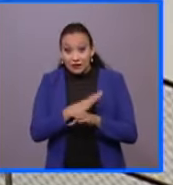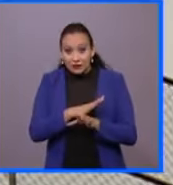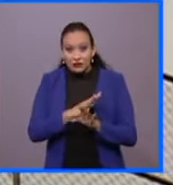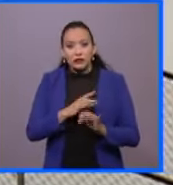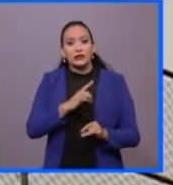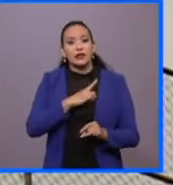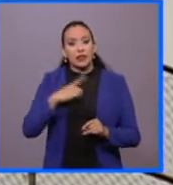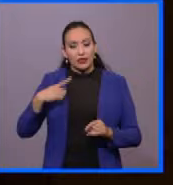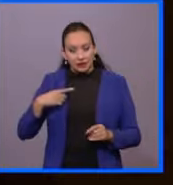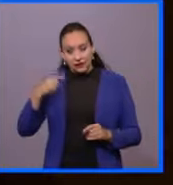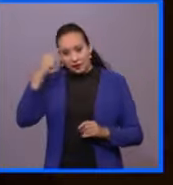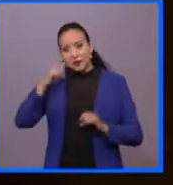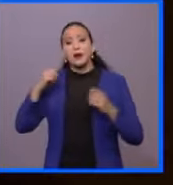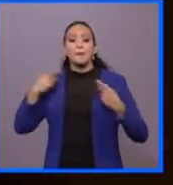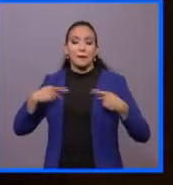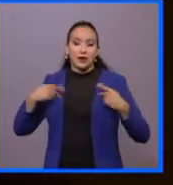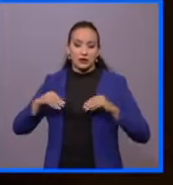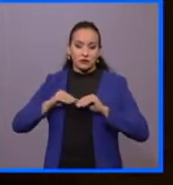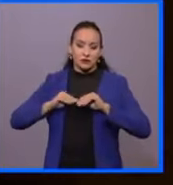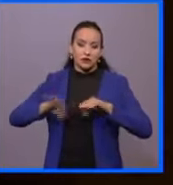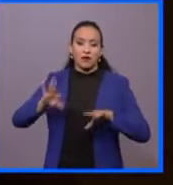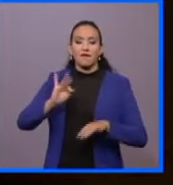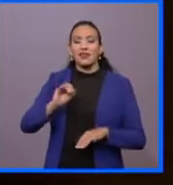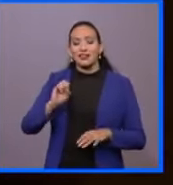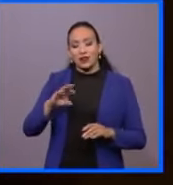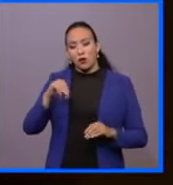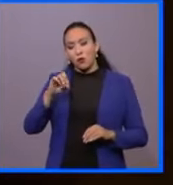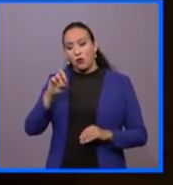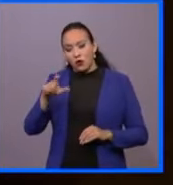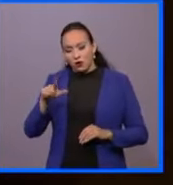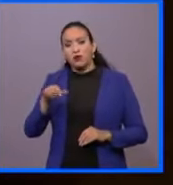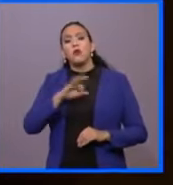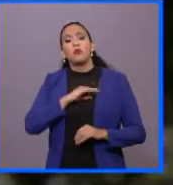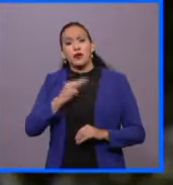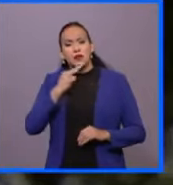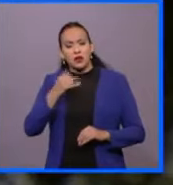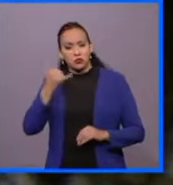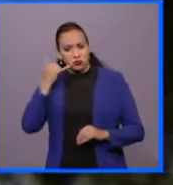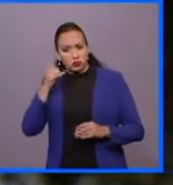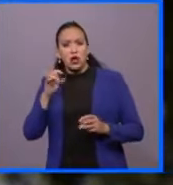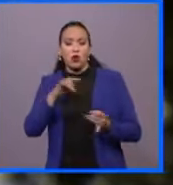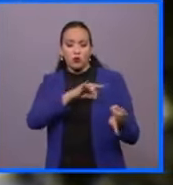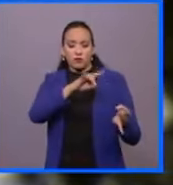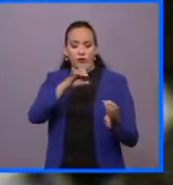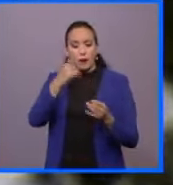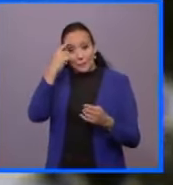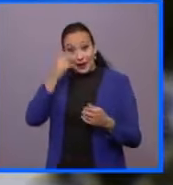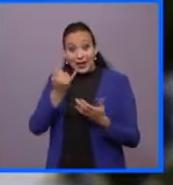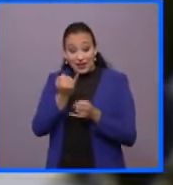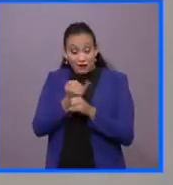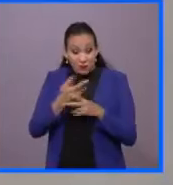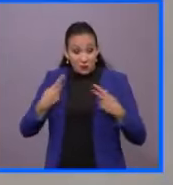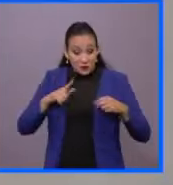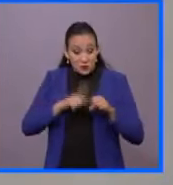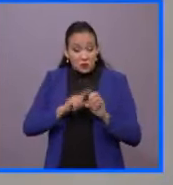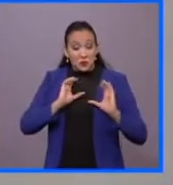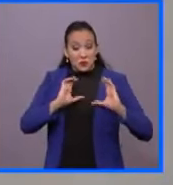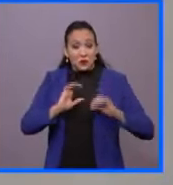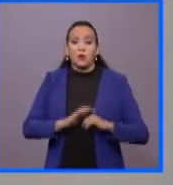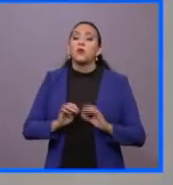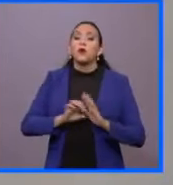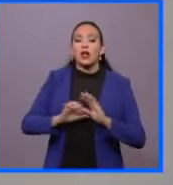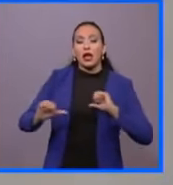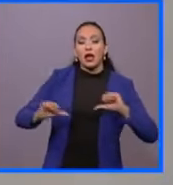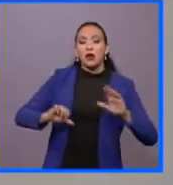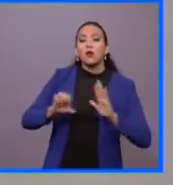extienda a personas físicas y morales que realicen cualquier operación manual o automatizada sobre datos personales, incluyendo